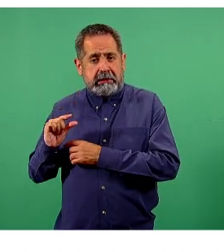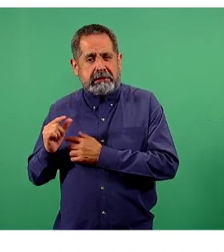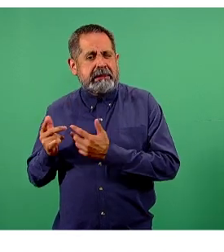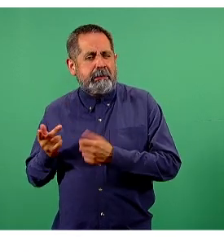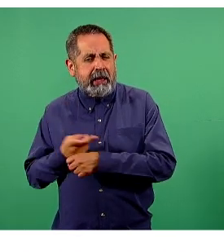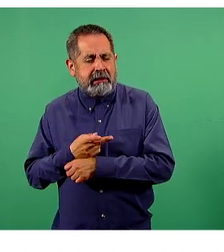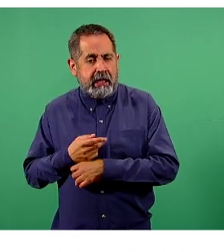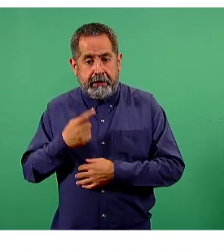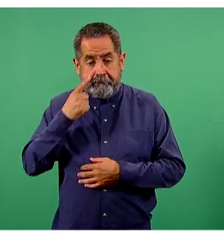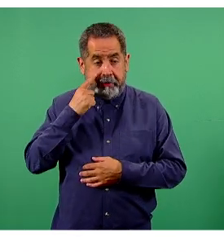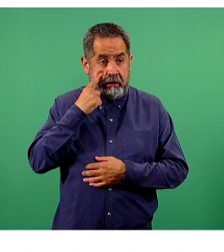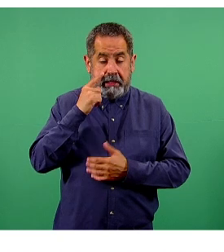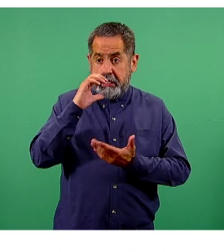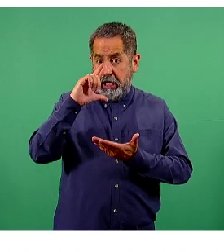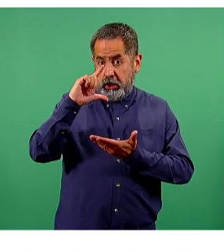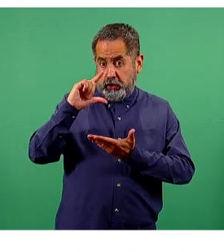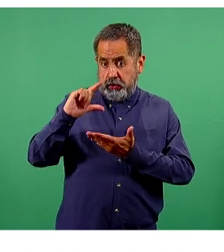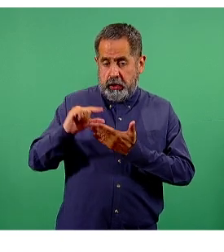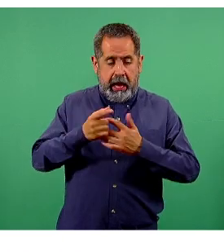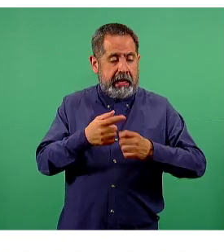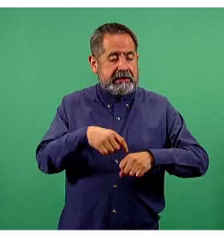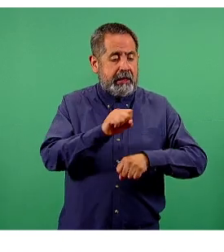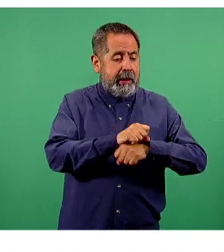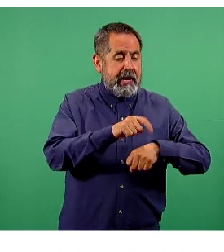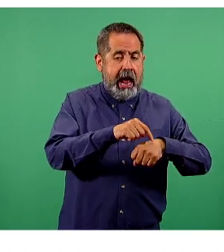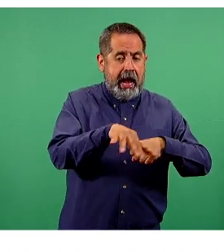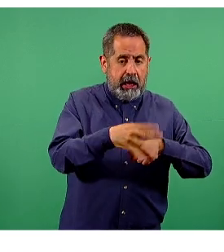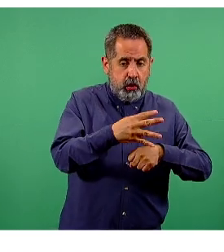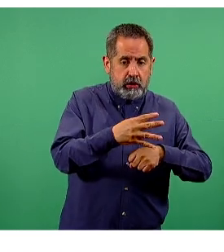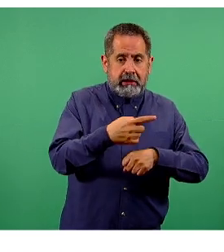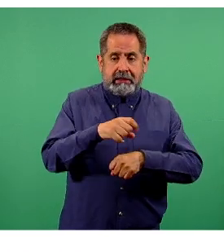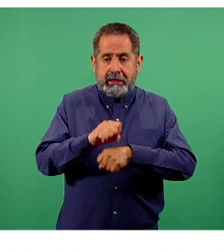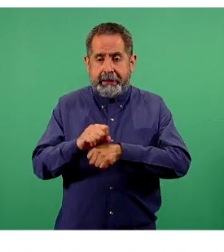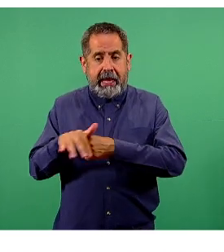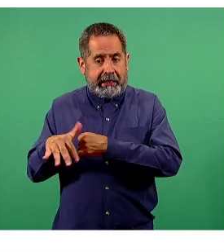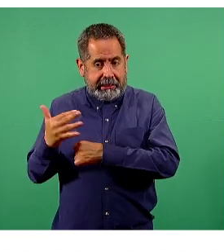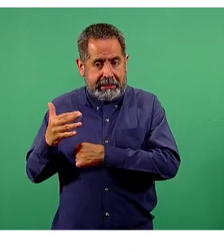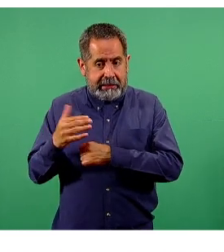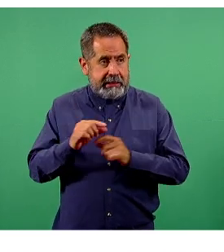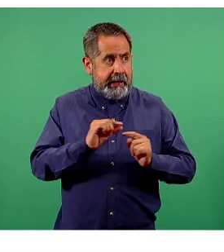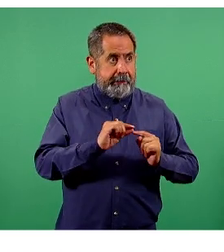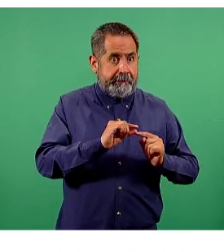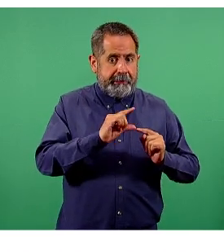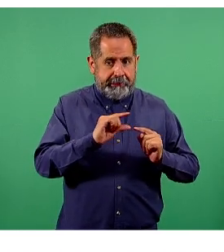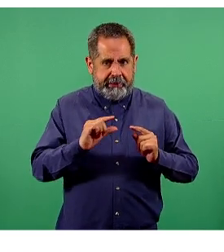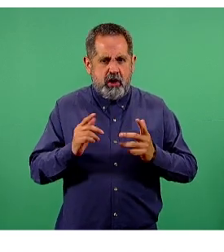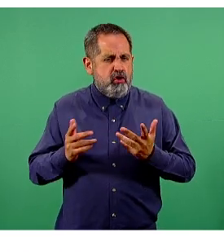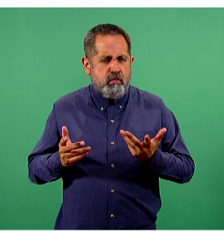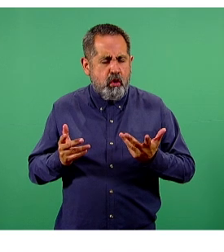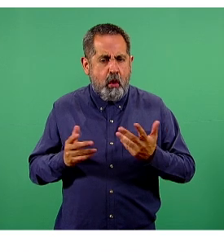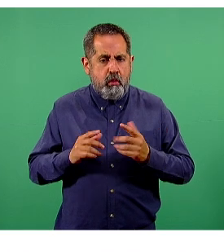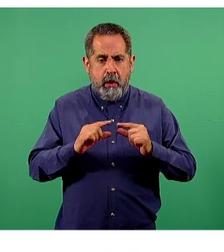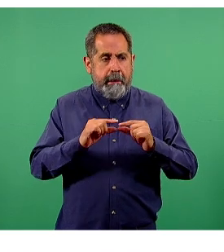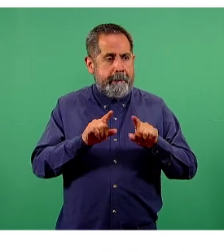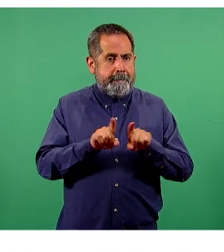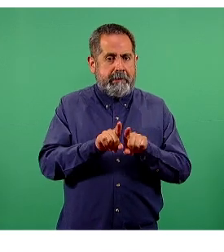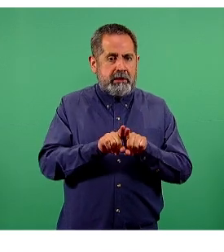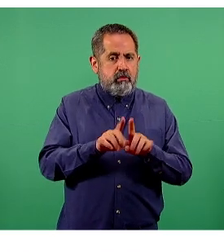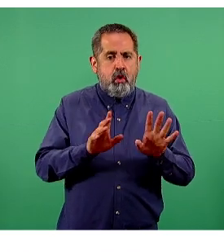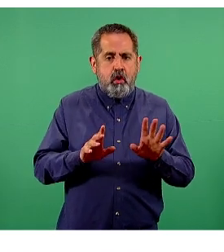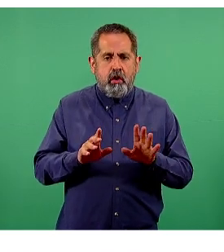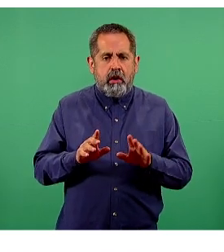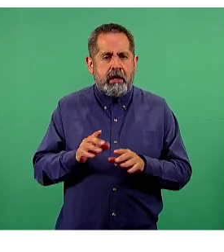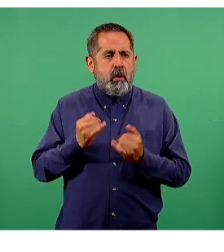la reducción que se presenta entre la semana 14 y 15, con la que abrimos el gráfico semanal, se mantiene para para el día de hoy es de